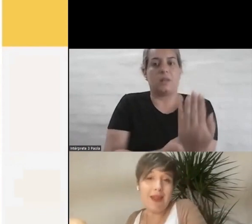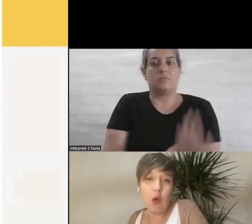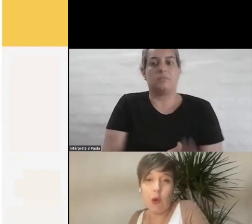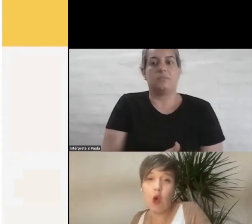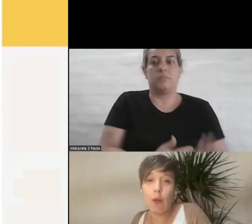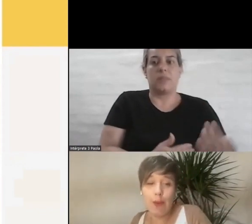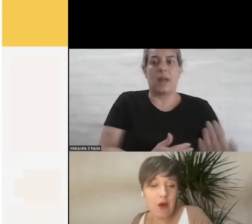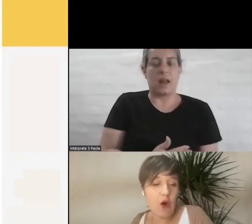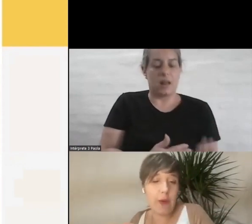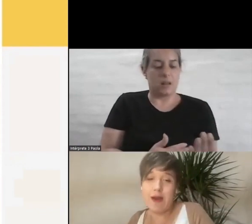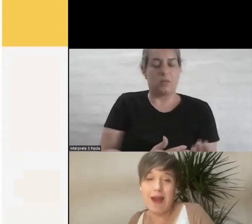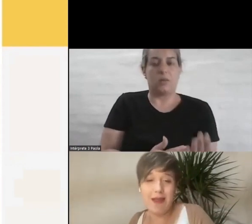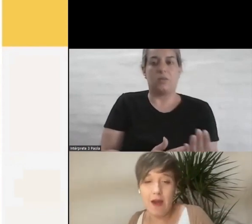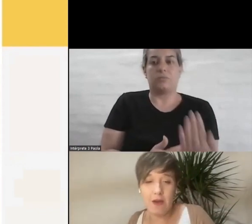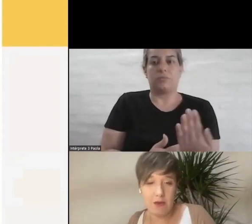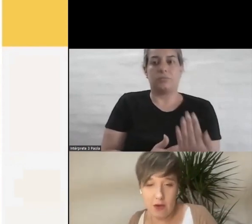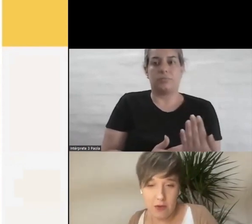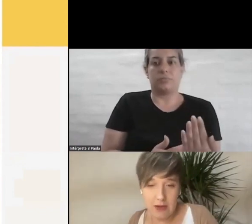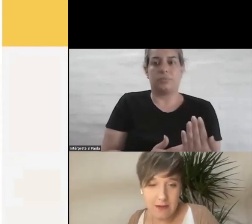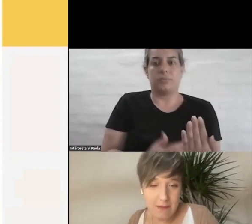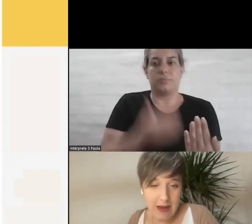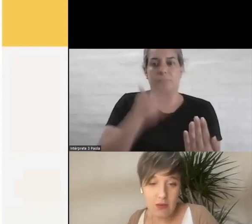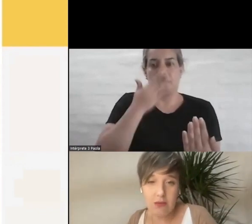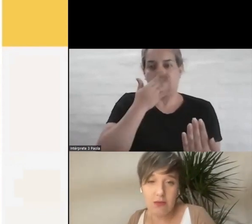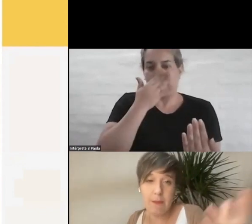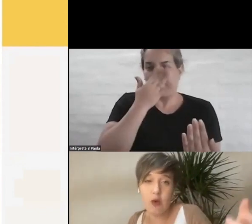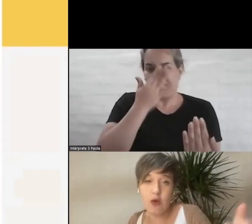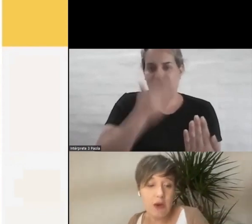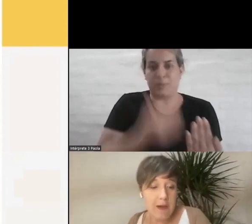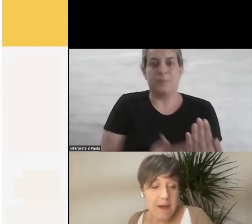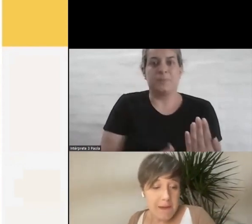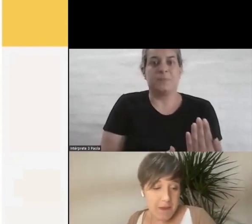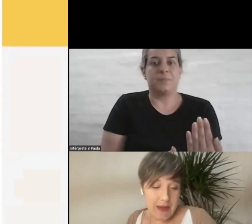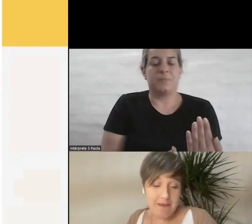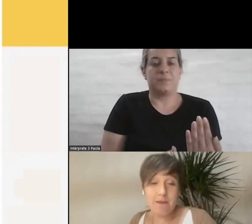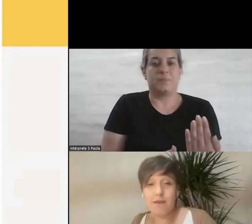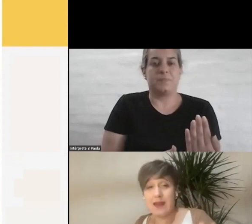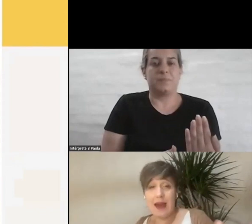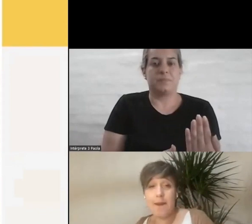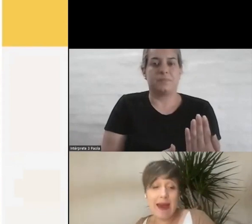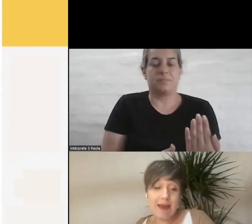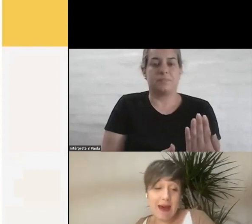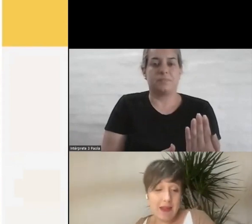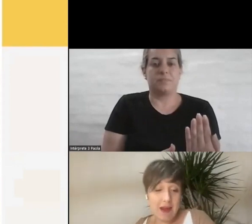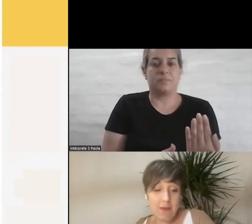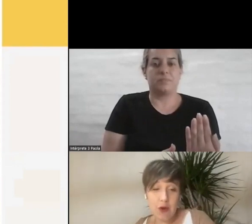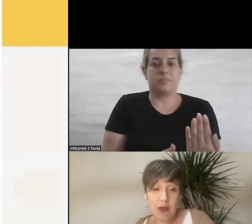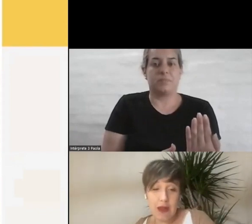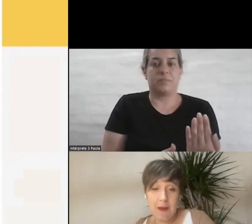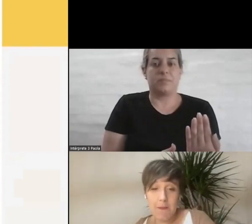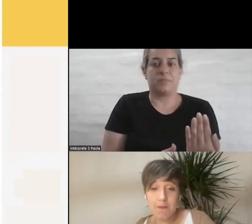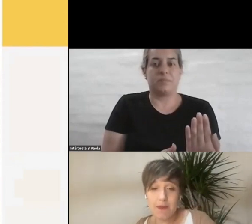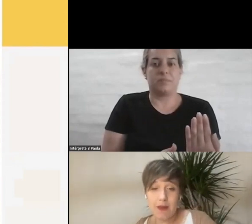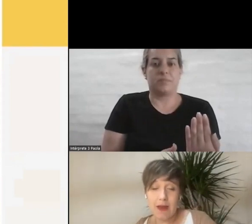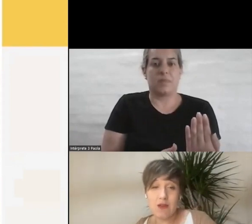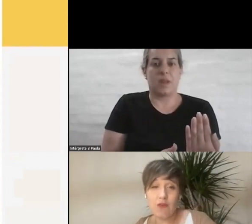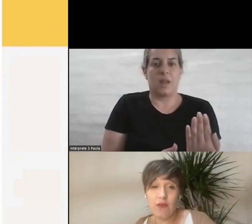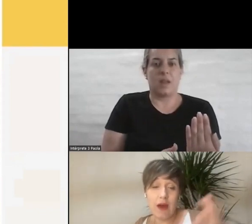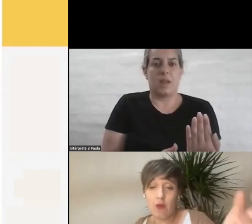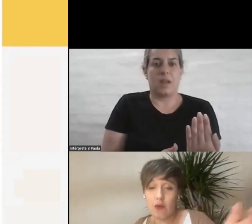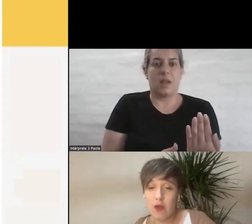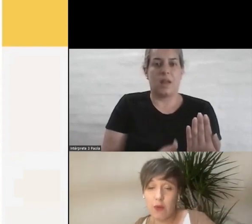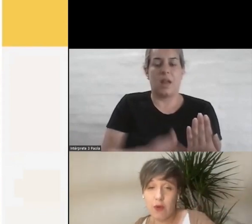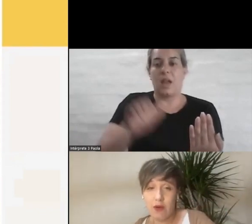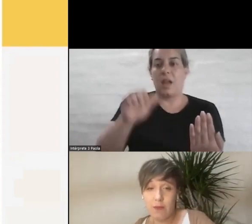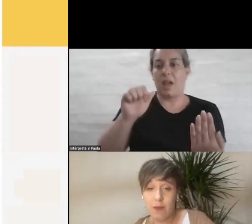extra parece como muy complejo, pero en realidad no lo es, ¿vale? Es un apoyo, se llama E-Dancer porque esto